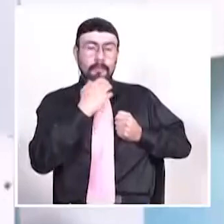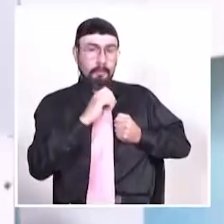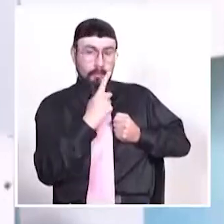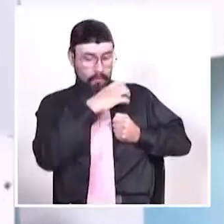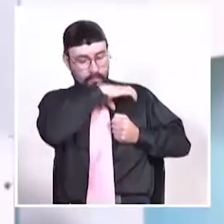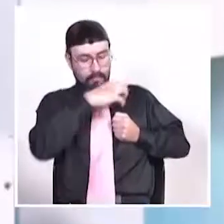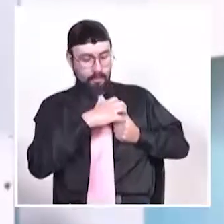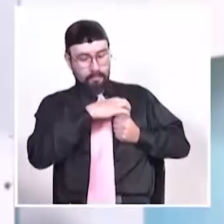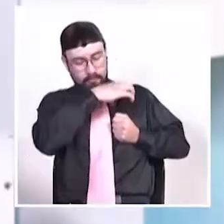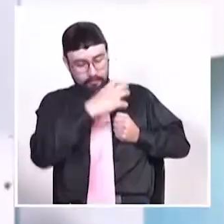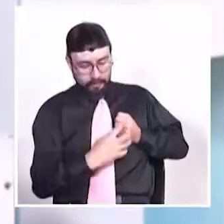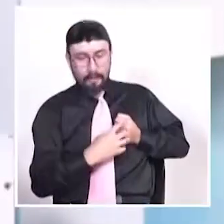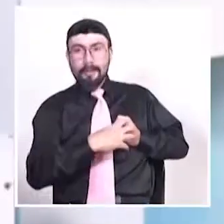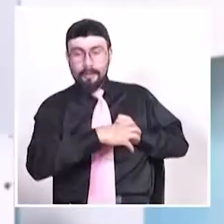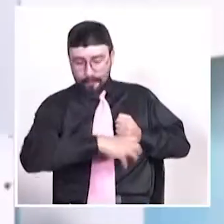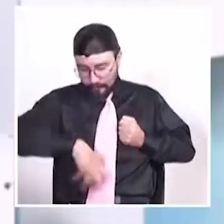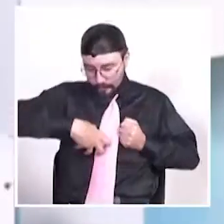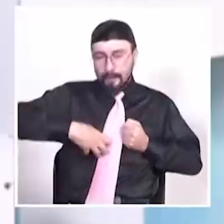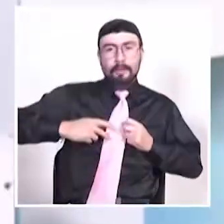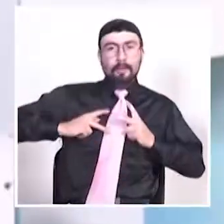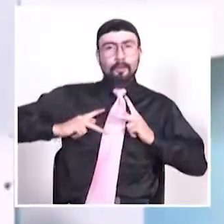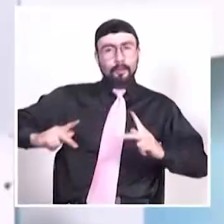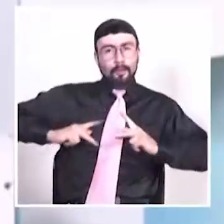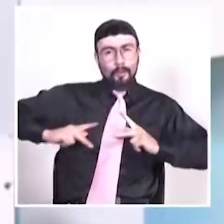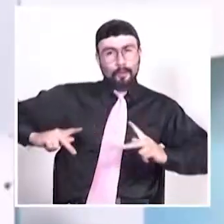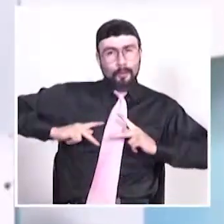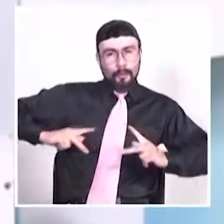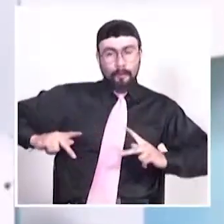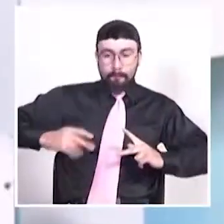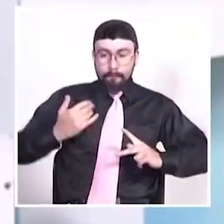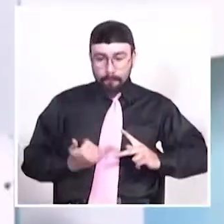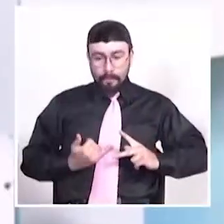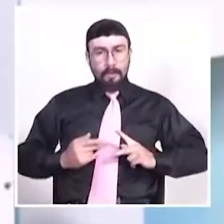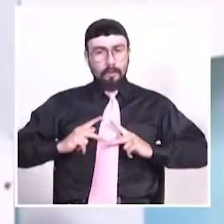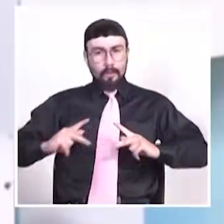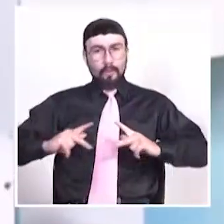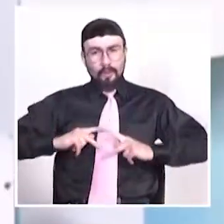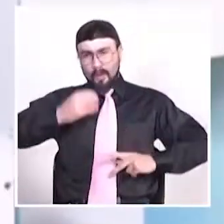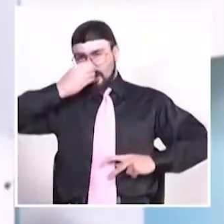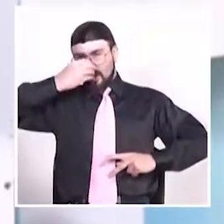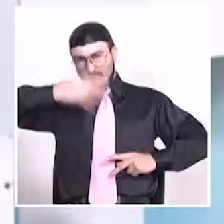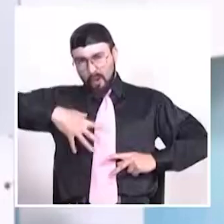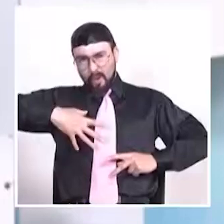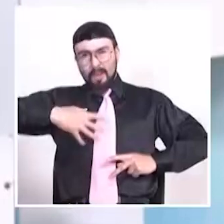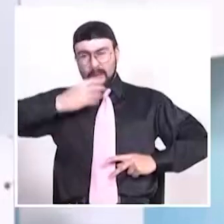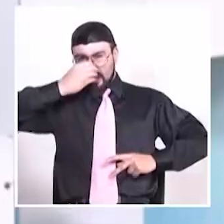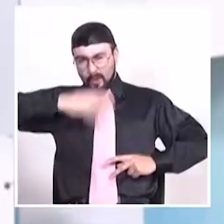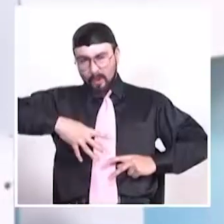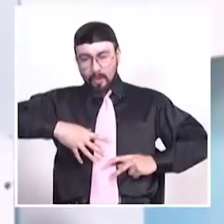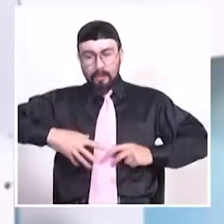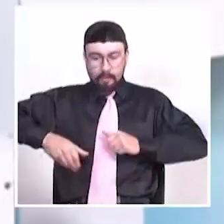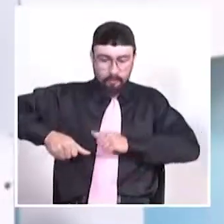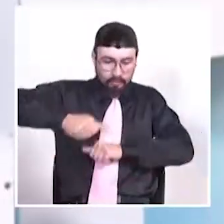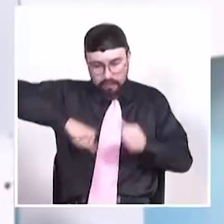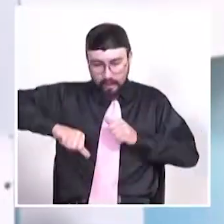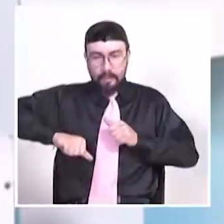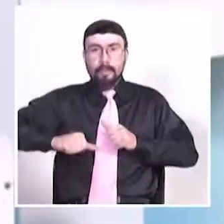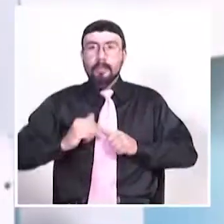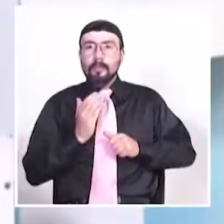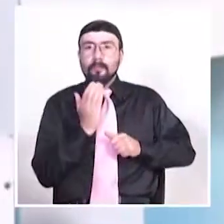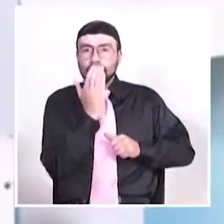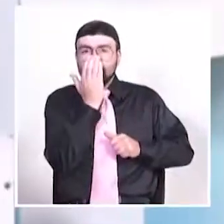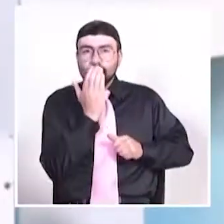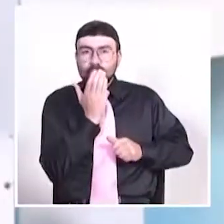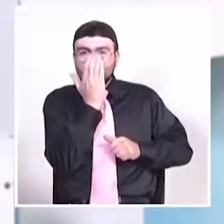y luego a los pulmones. En los pulmones se suelta ese CO2 y se capta oxígeno. ¿Oxígeno de dónde? Del que